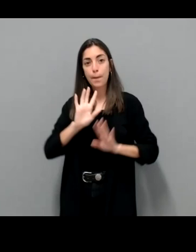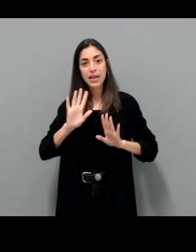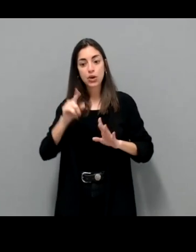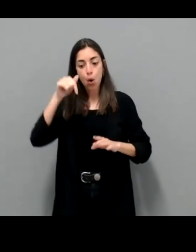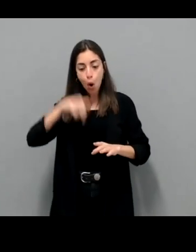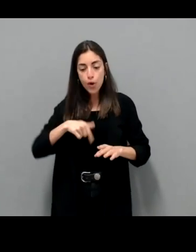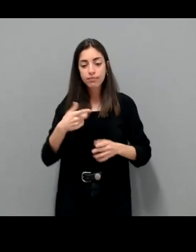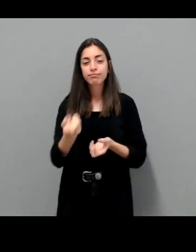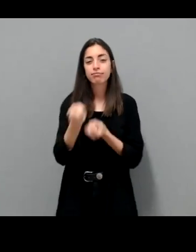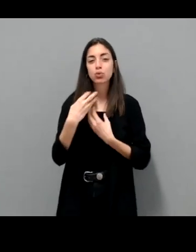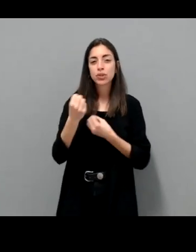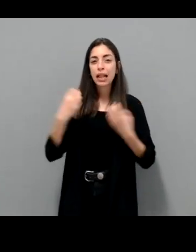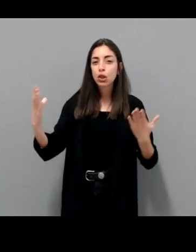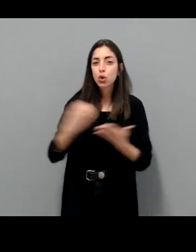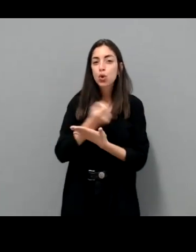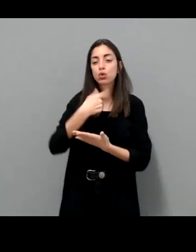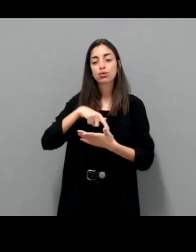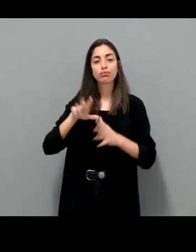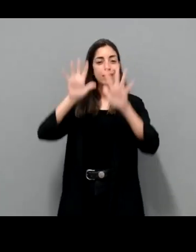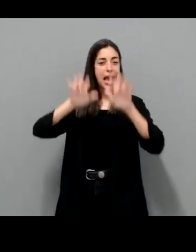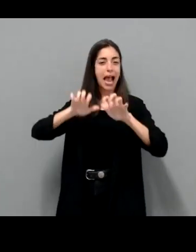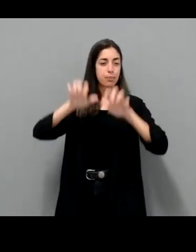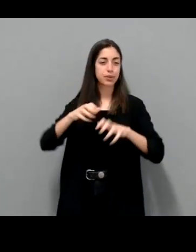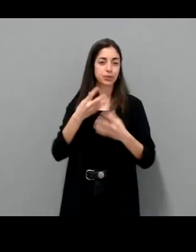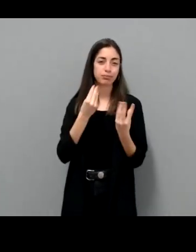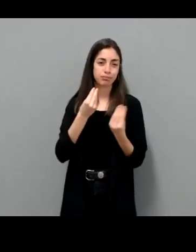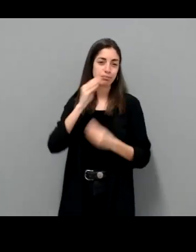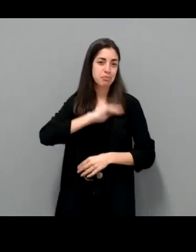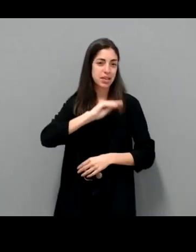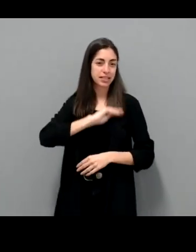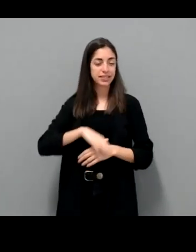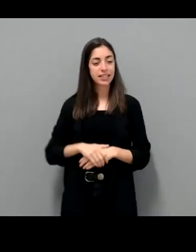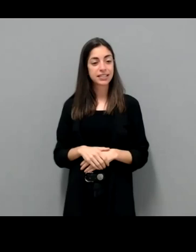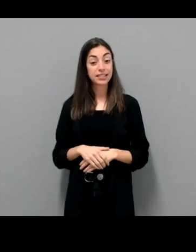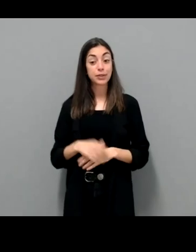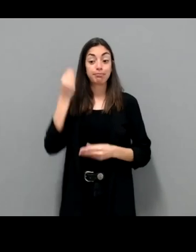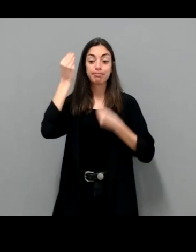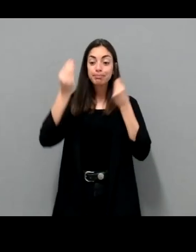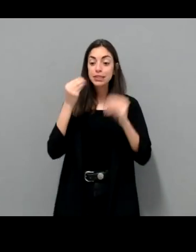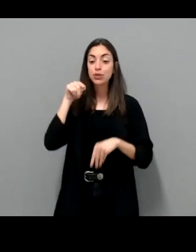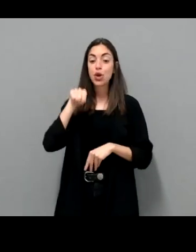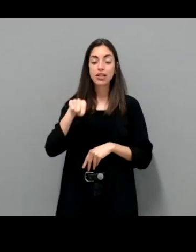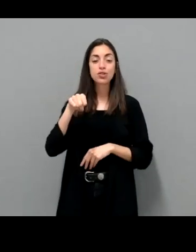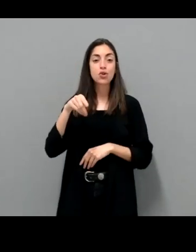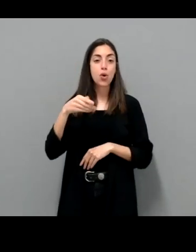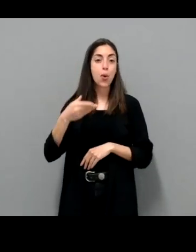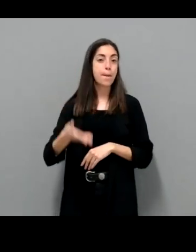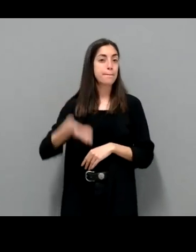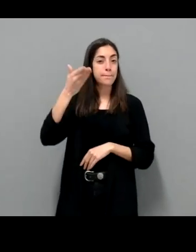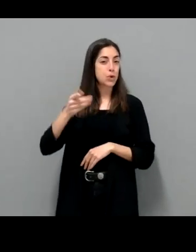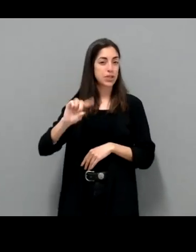a contar vamos a aprender todos, ¿no? Y yo creo que eso es lo que tenemos que